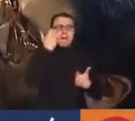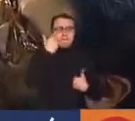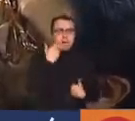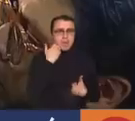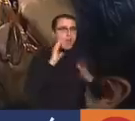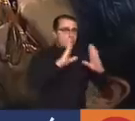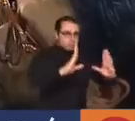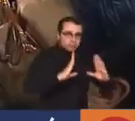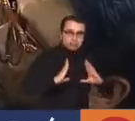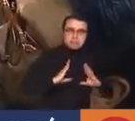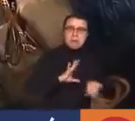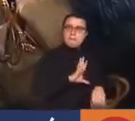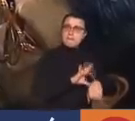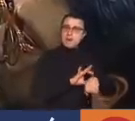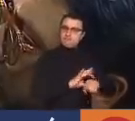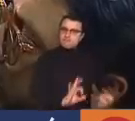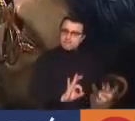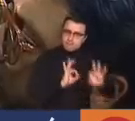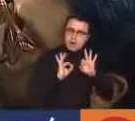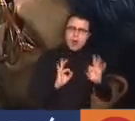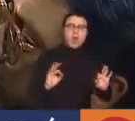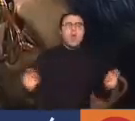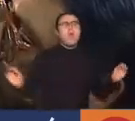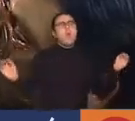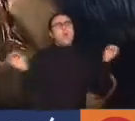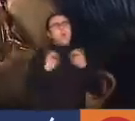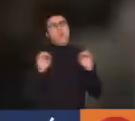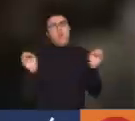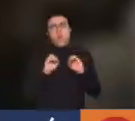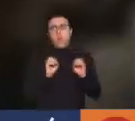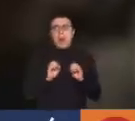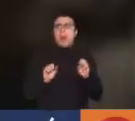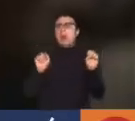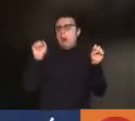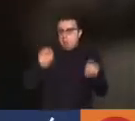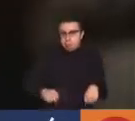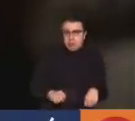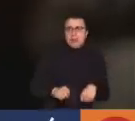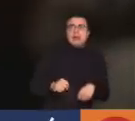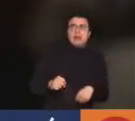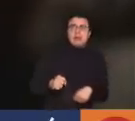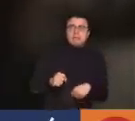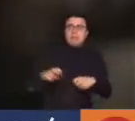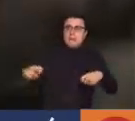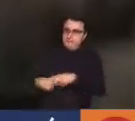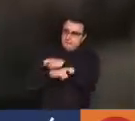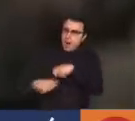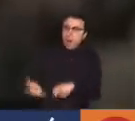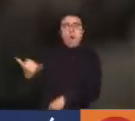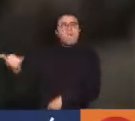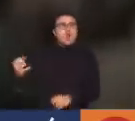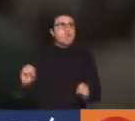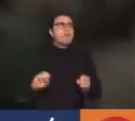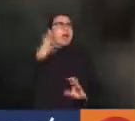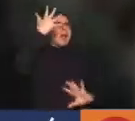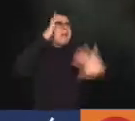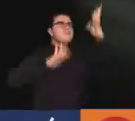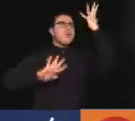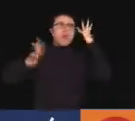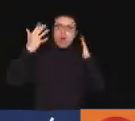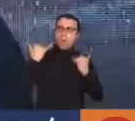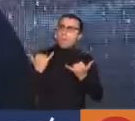atención posible, o que pueda tener el parque, que pueda tener el árbol, que pueda tener